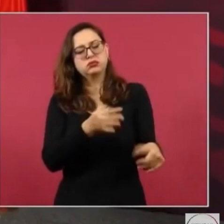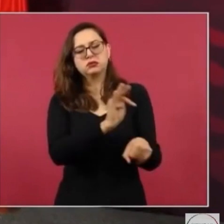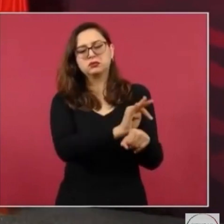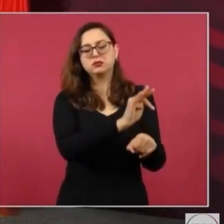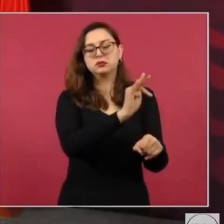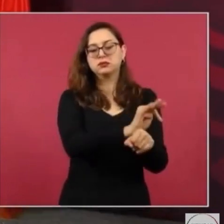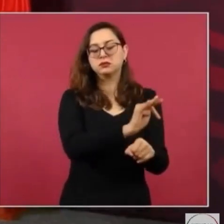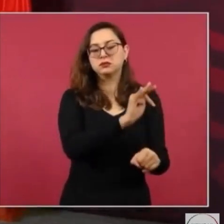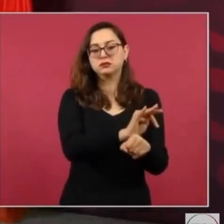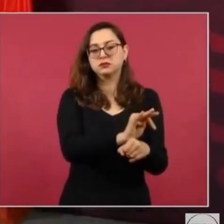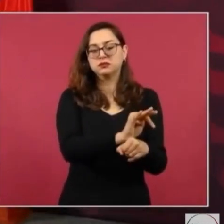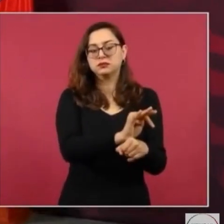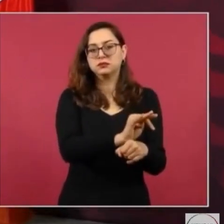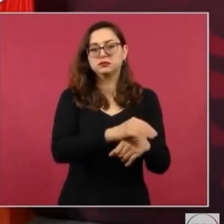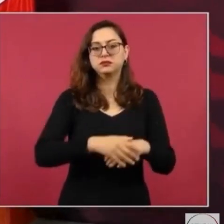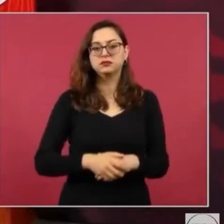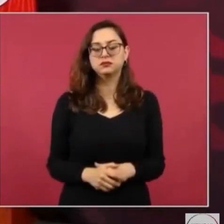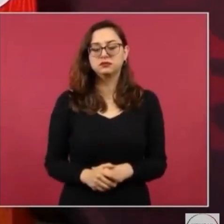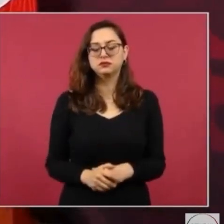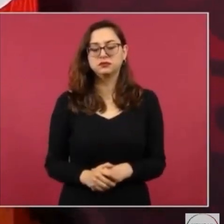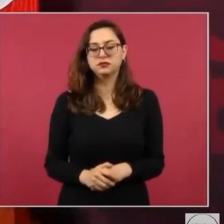Tenían el papel de